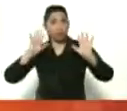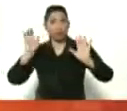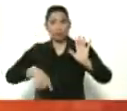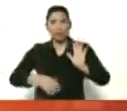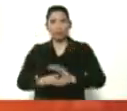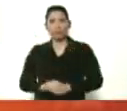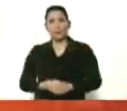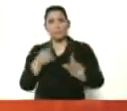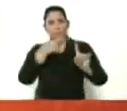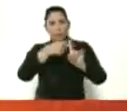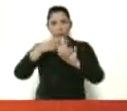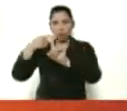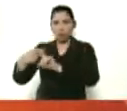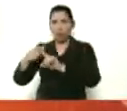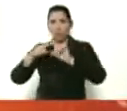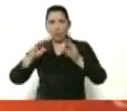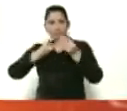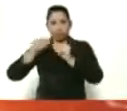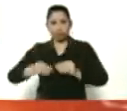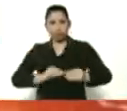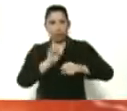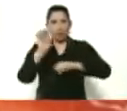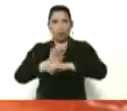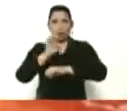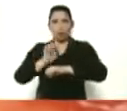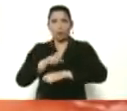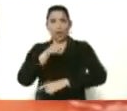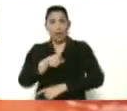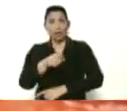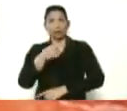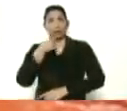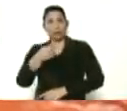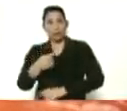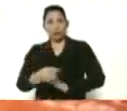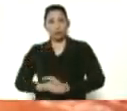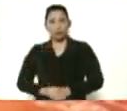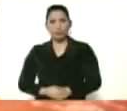expectativas positivas para la recuperación económica. Eso es así, lo que te estoy diciendo.